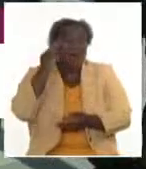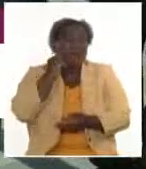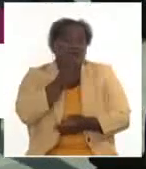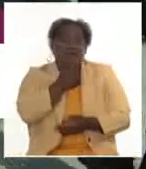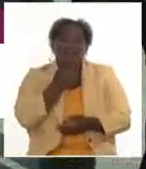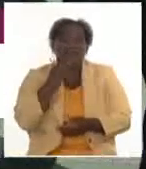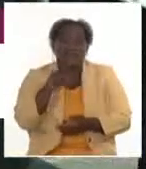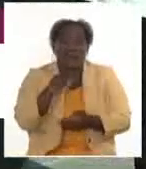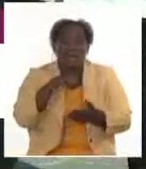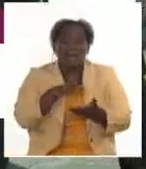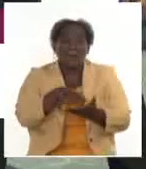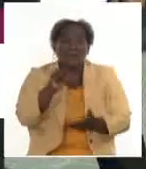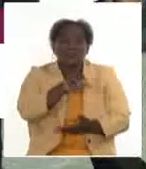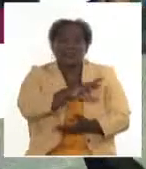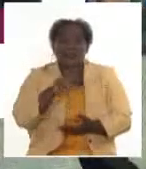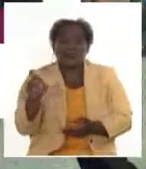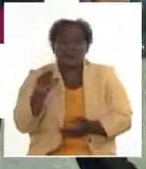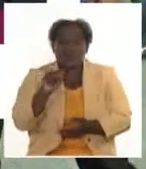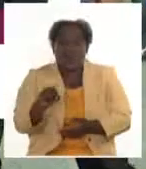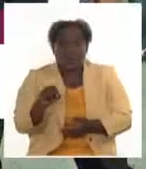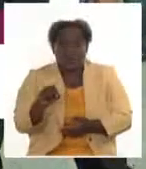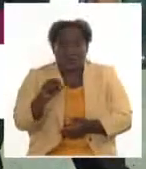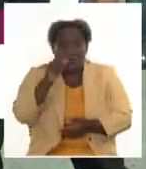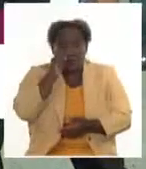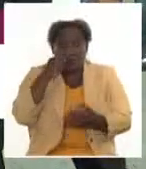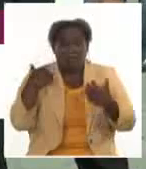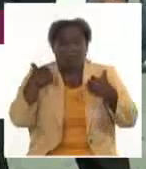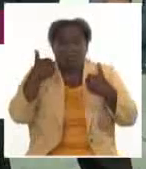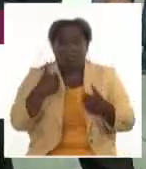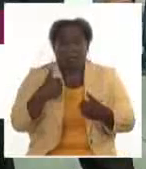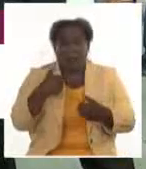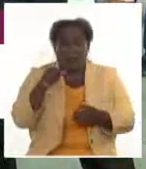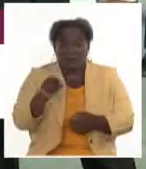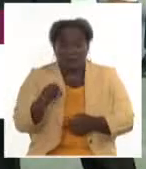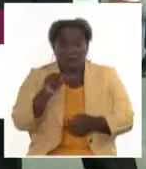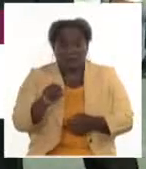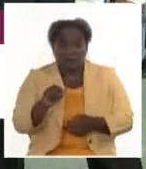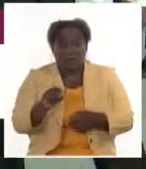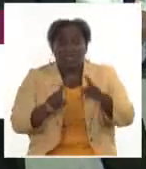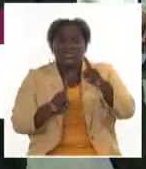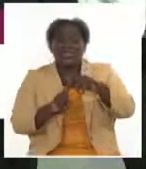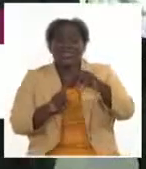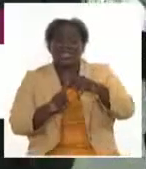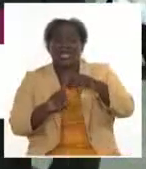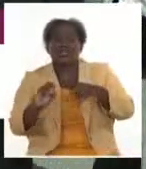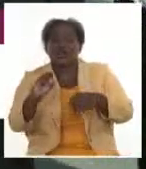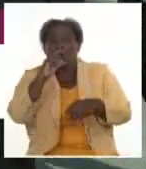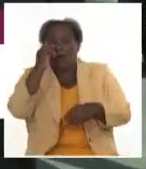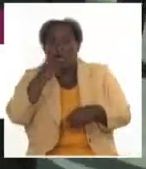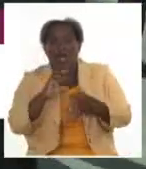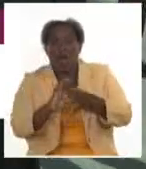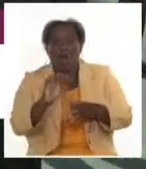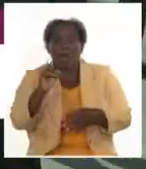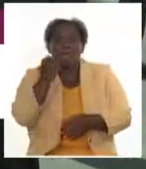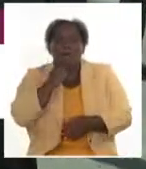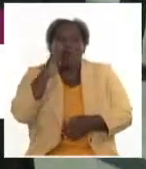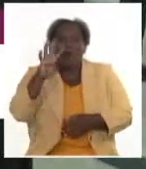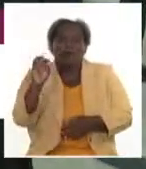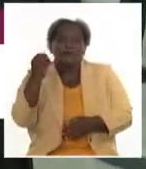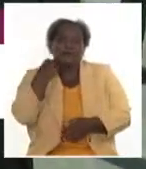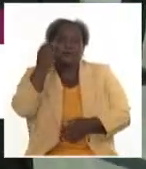Francis es un diplomático de Trinidad y Tobago con un rango de embajador y más de 40 años de experiencia en el servicio diplomático de su